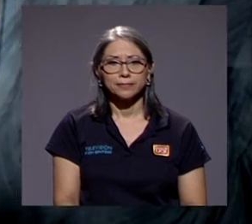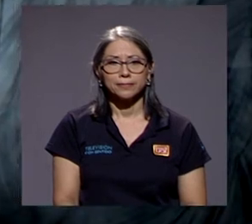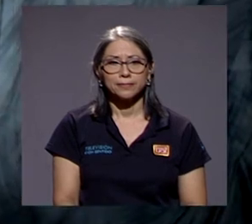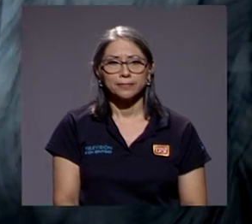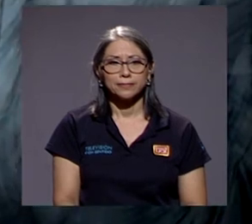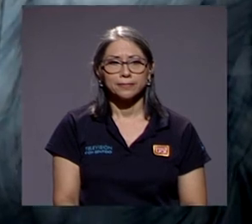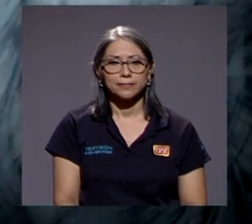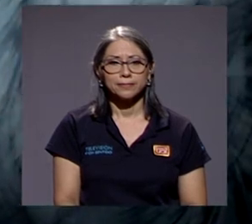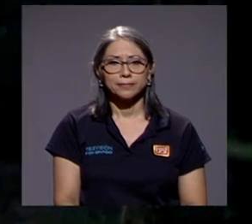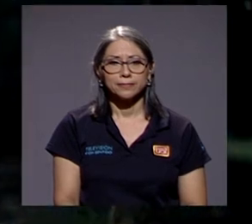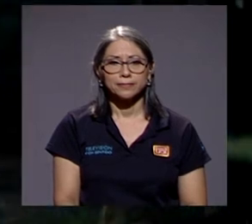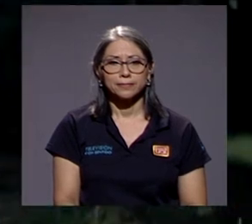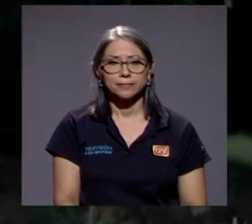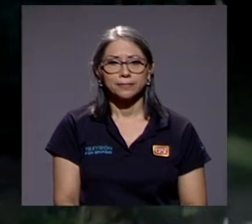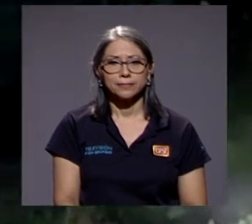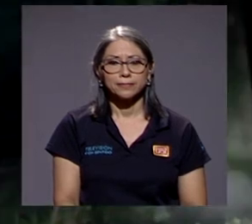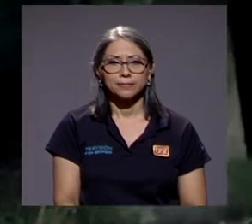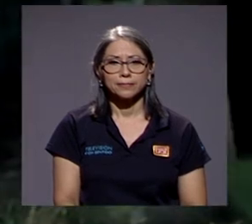y